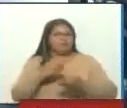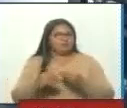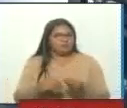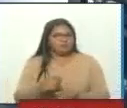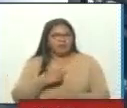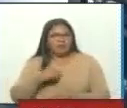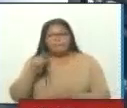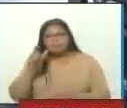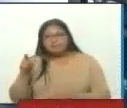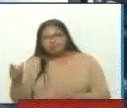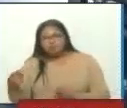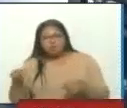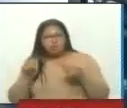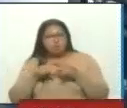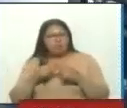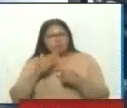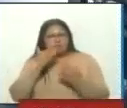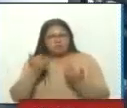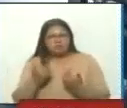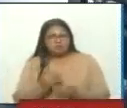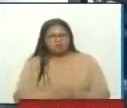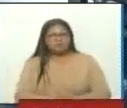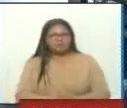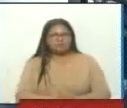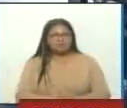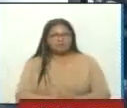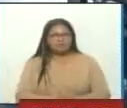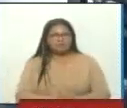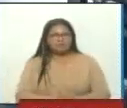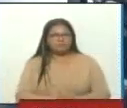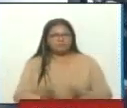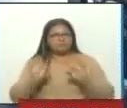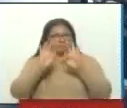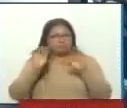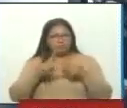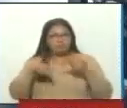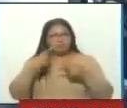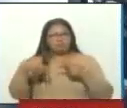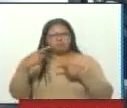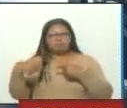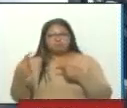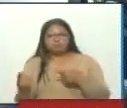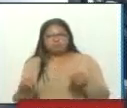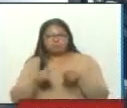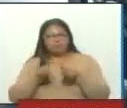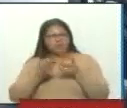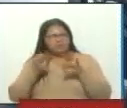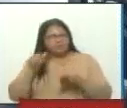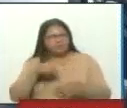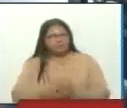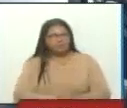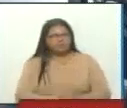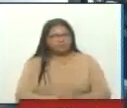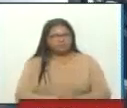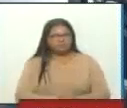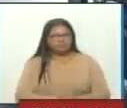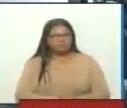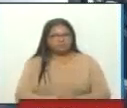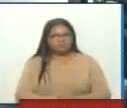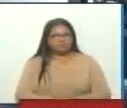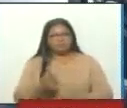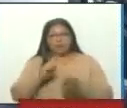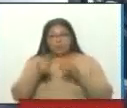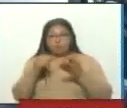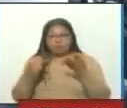las personas que lo están reclamando de manera reiterada. Entonces, eso es parte también de lo que varios periodistas,